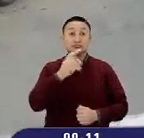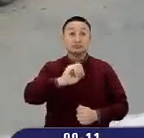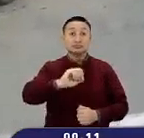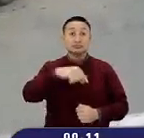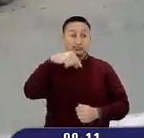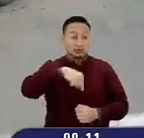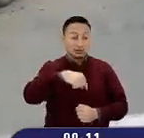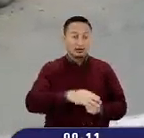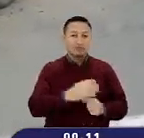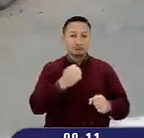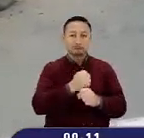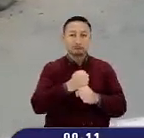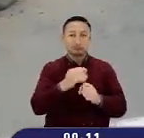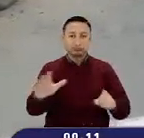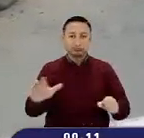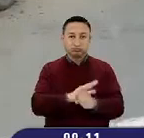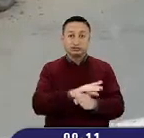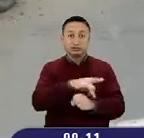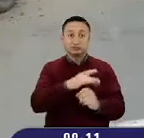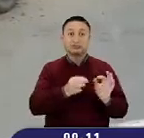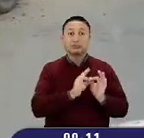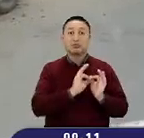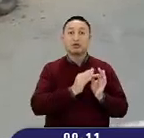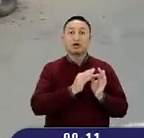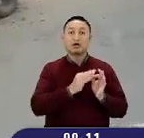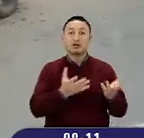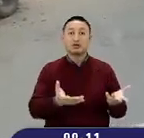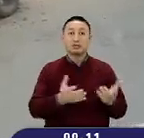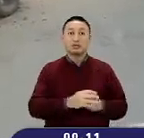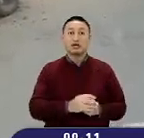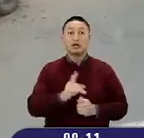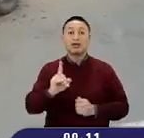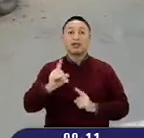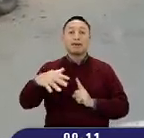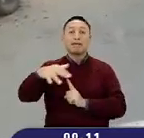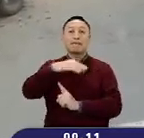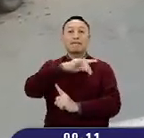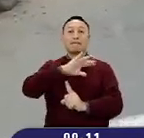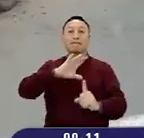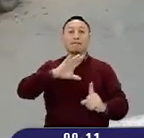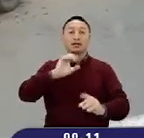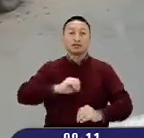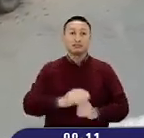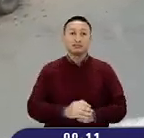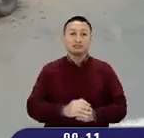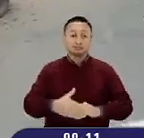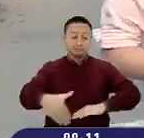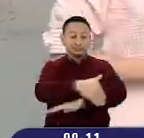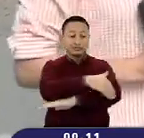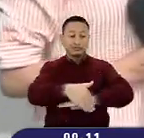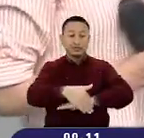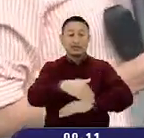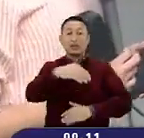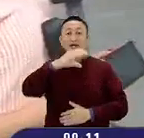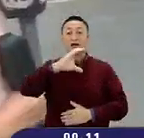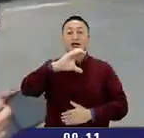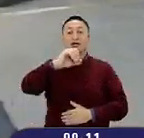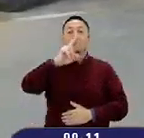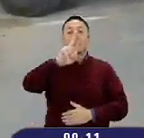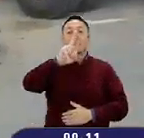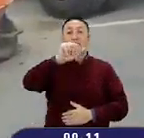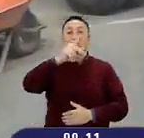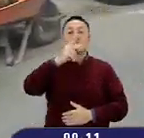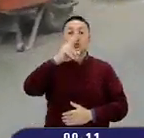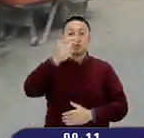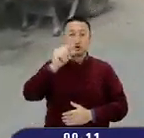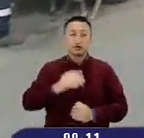realizando un trabajo integral en la parroquia de Calderón, específicamente en su parque central y en la calle Carapungo, que conecta precisamente acá